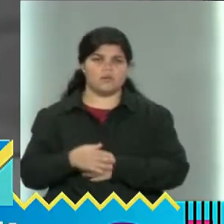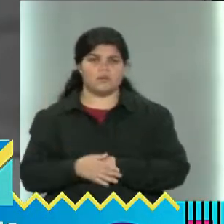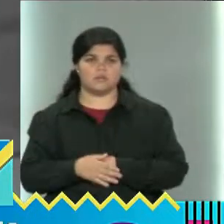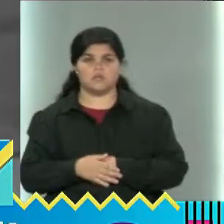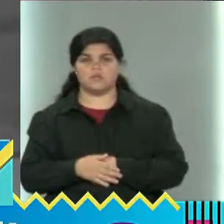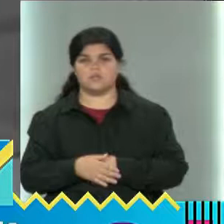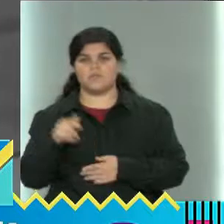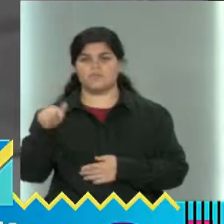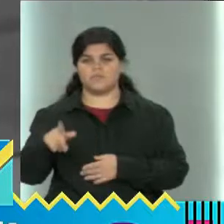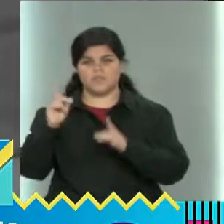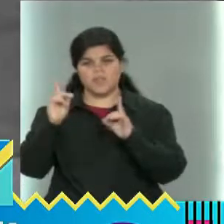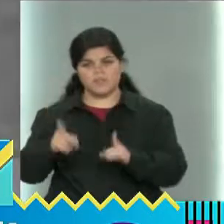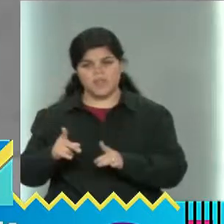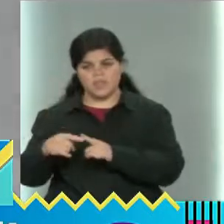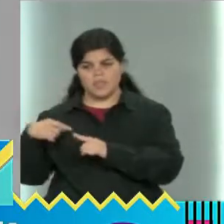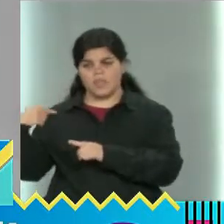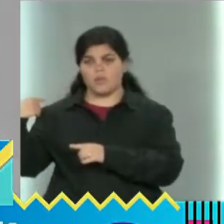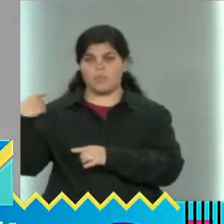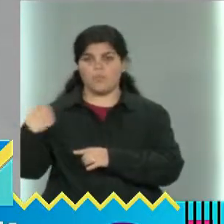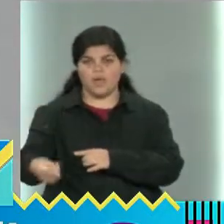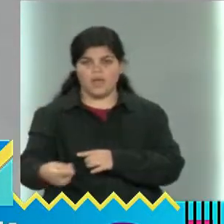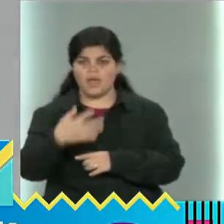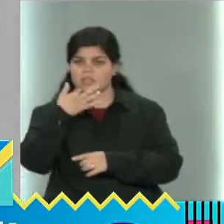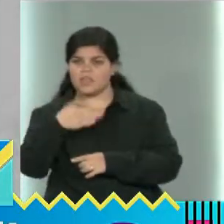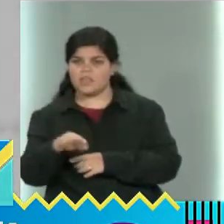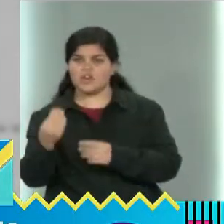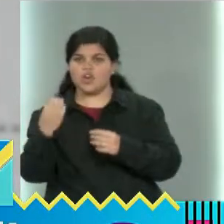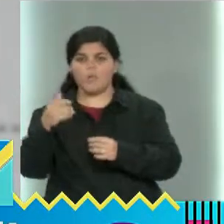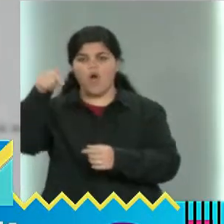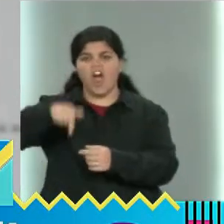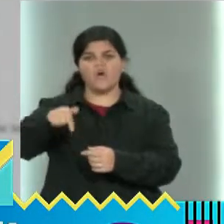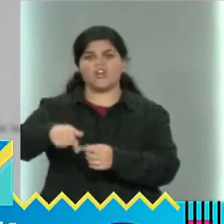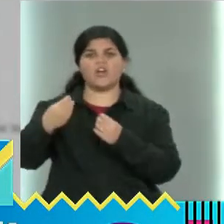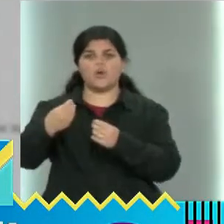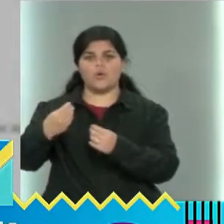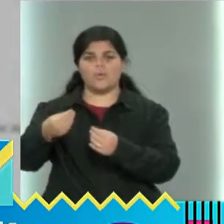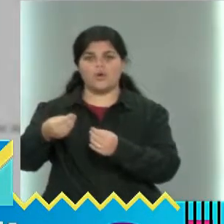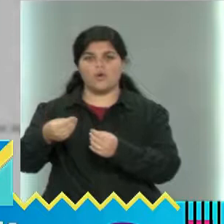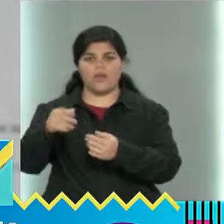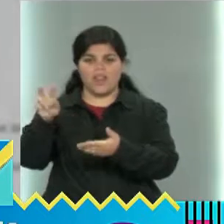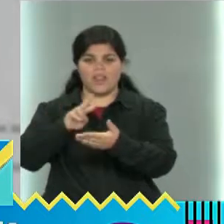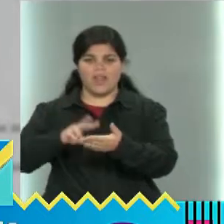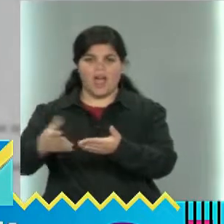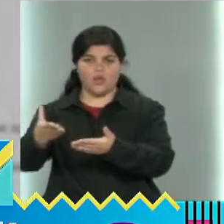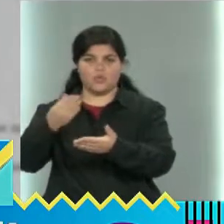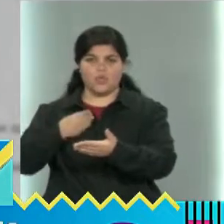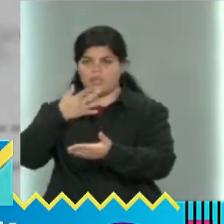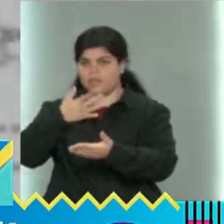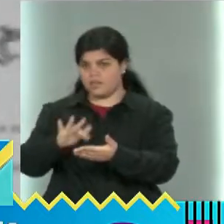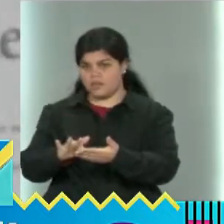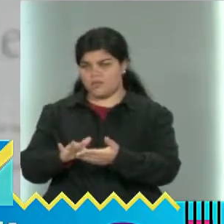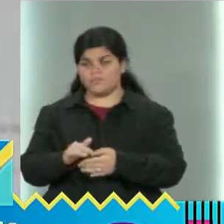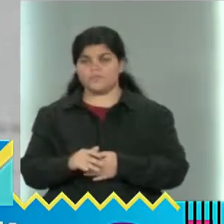y entenderla después, entender cómo llegamos a este punto, desde dónde llegamos a este punto. A veces lo que